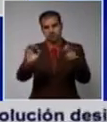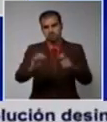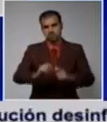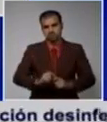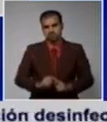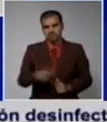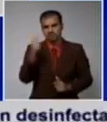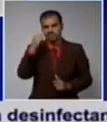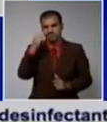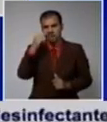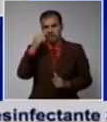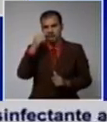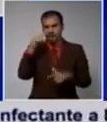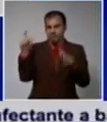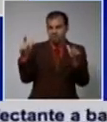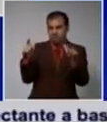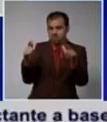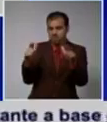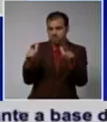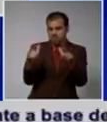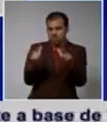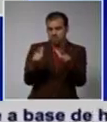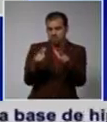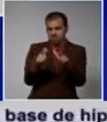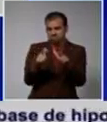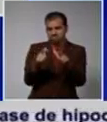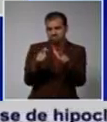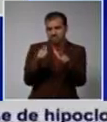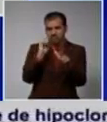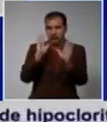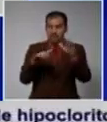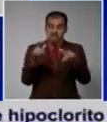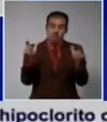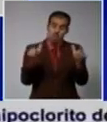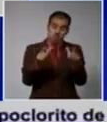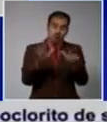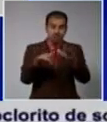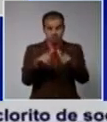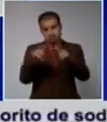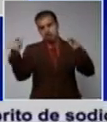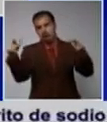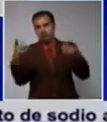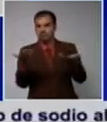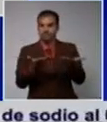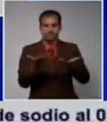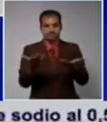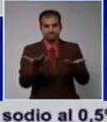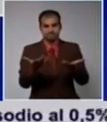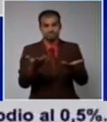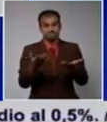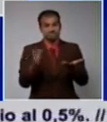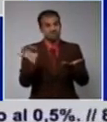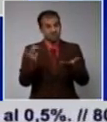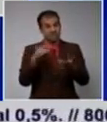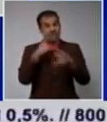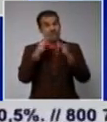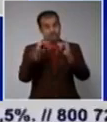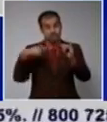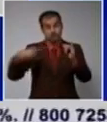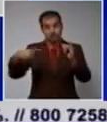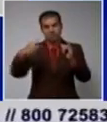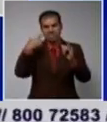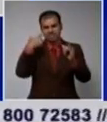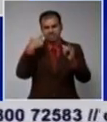estabilidad en la reducción porque se sigue informando un número importante de casos diariamente. Un día